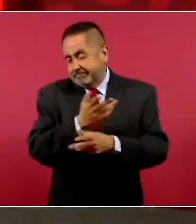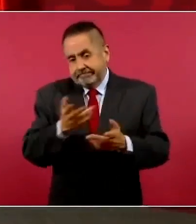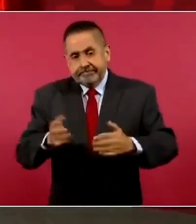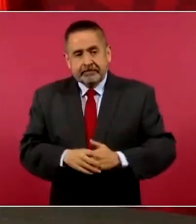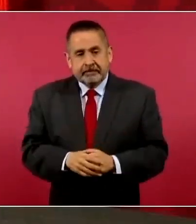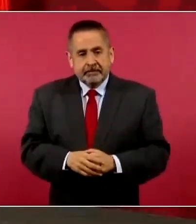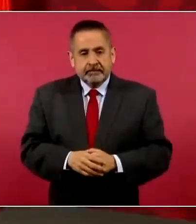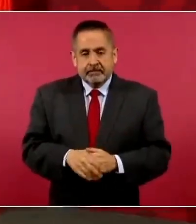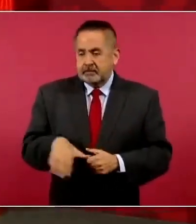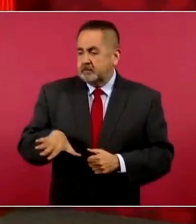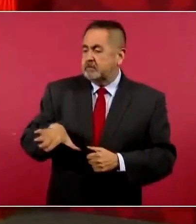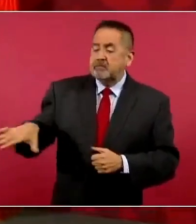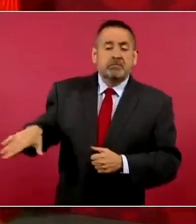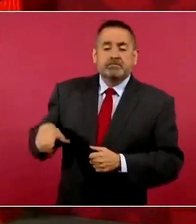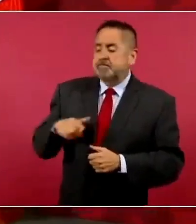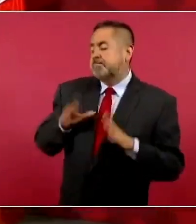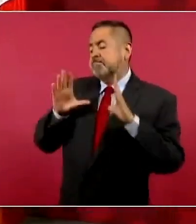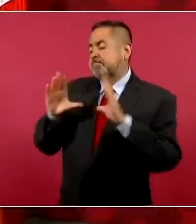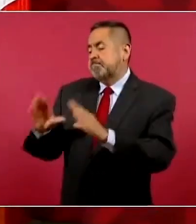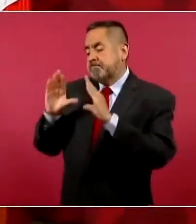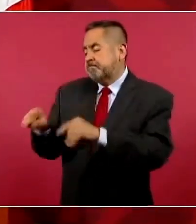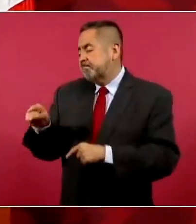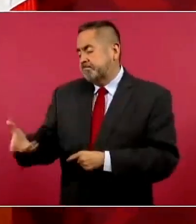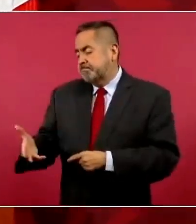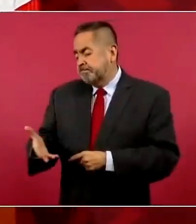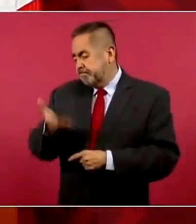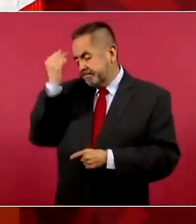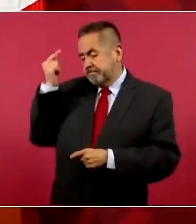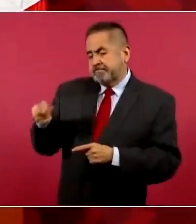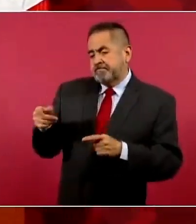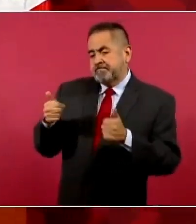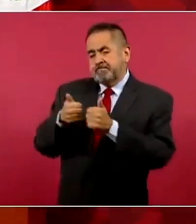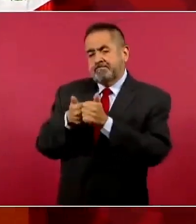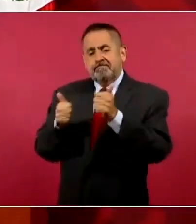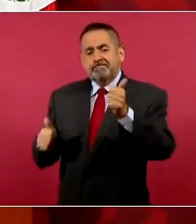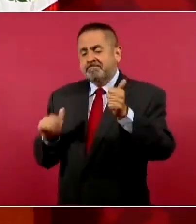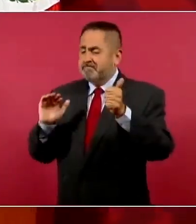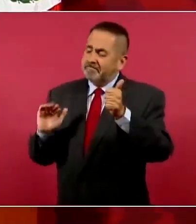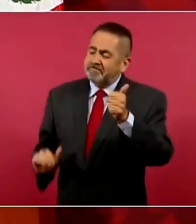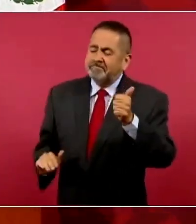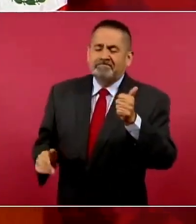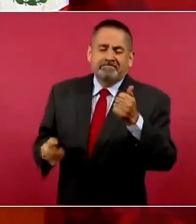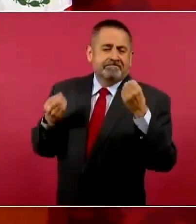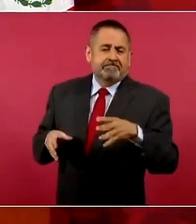Te vengo a civilizar, porque tú eres un bárbaro.